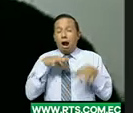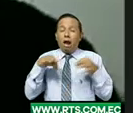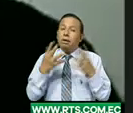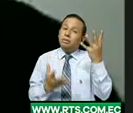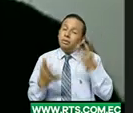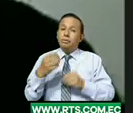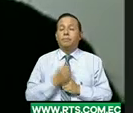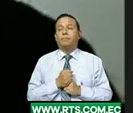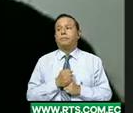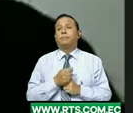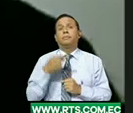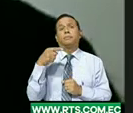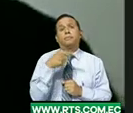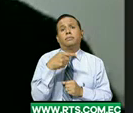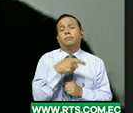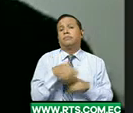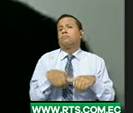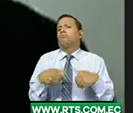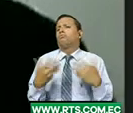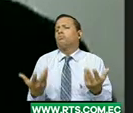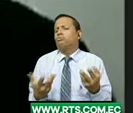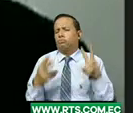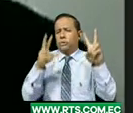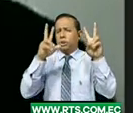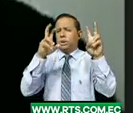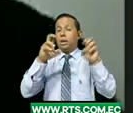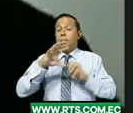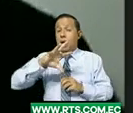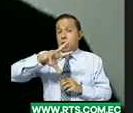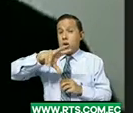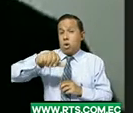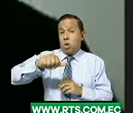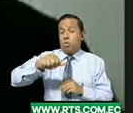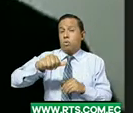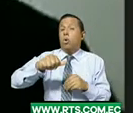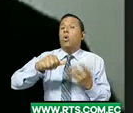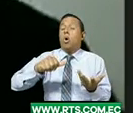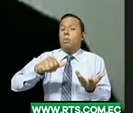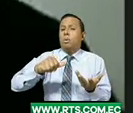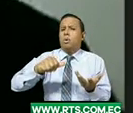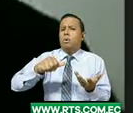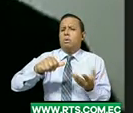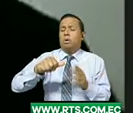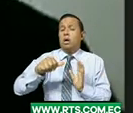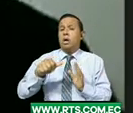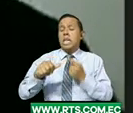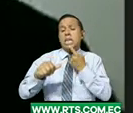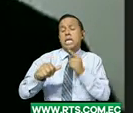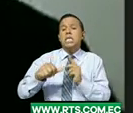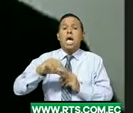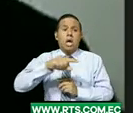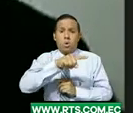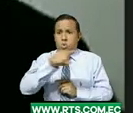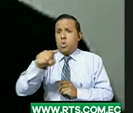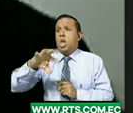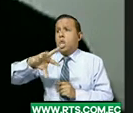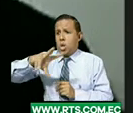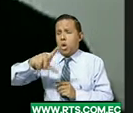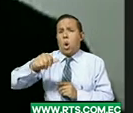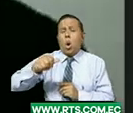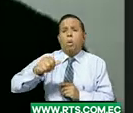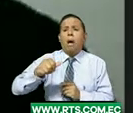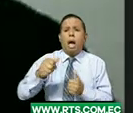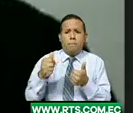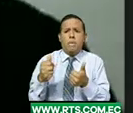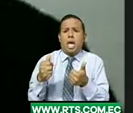hecho una apología del robo y eso definitivamente no puede